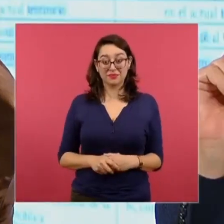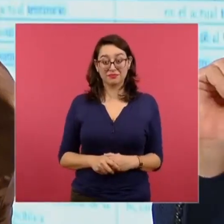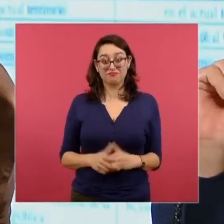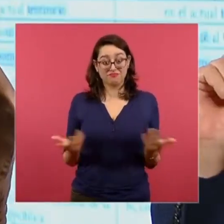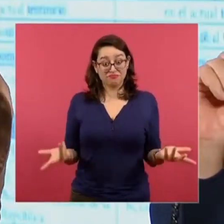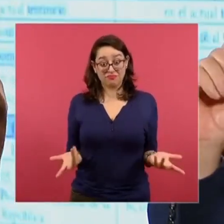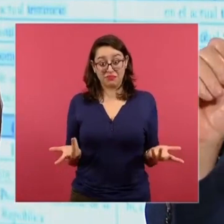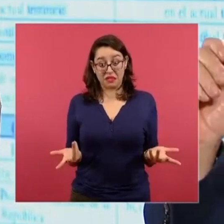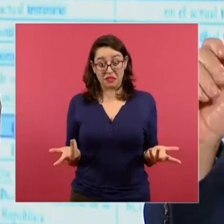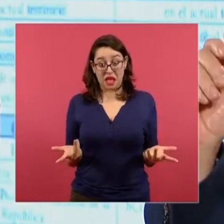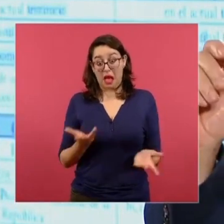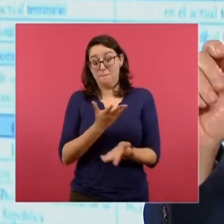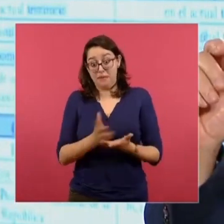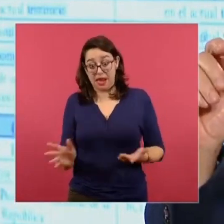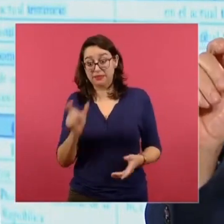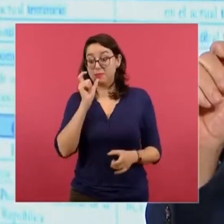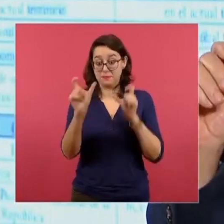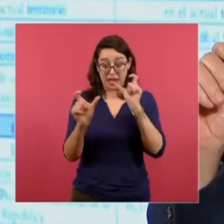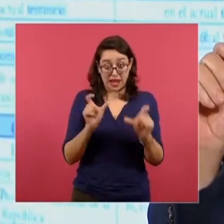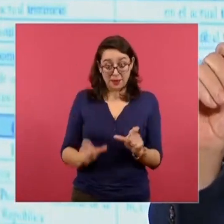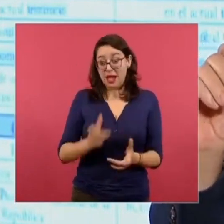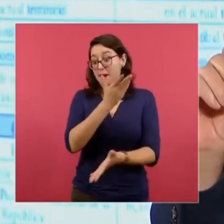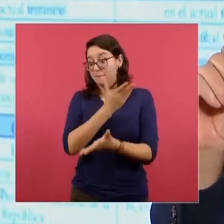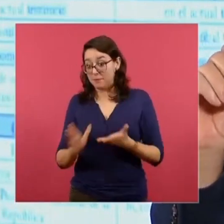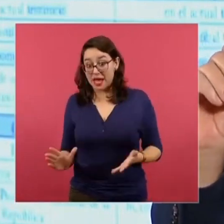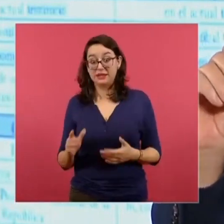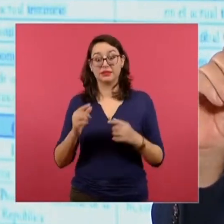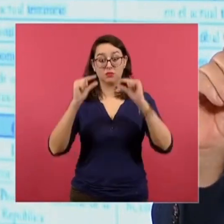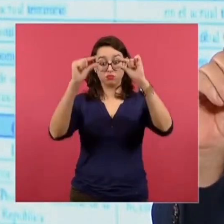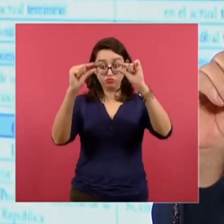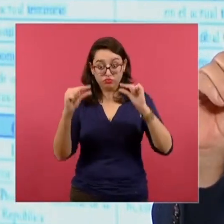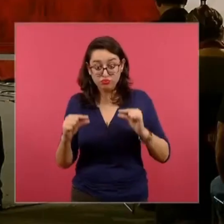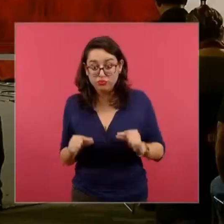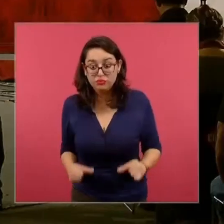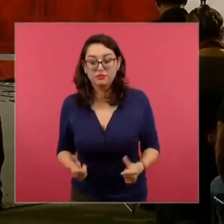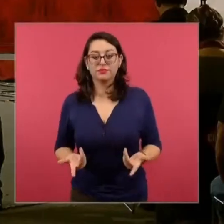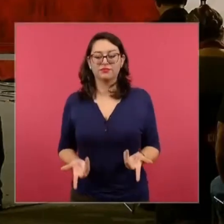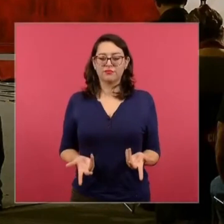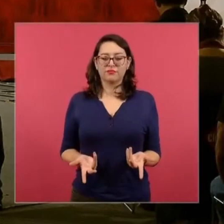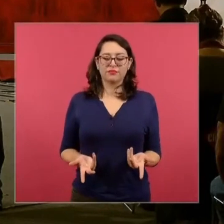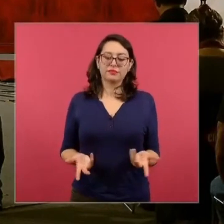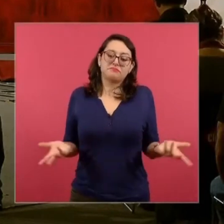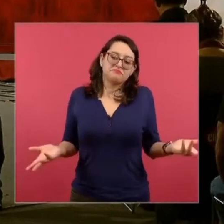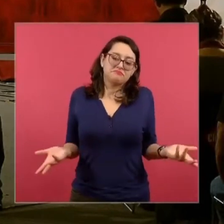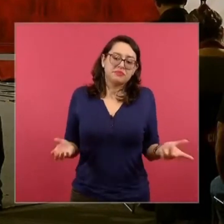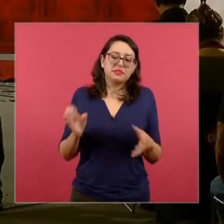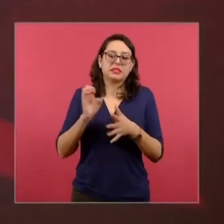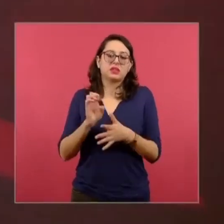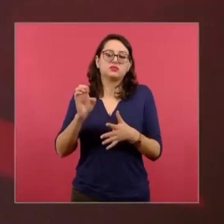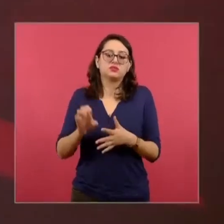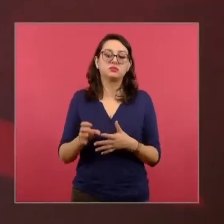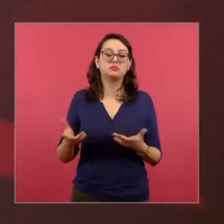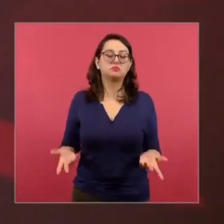el número se hace todavía más pequeño. Entonces, para terminar y para contestarle, y